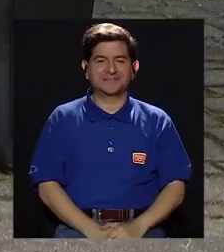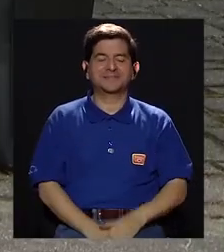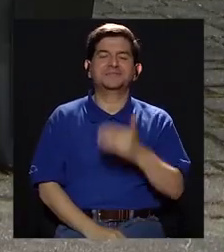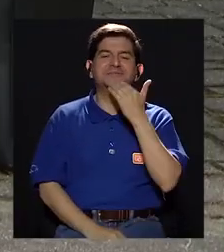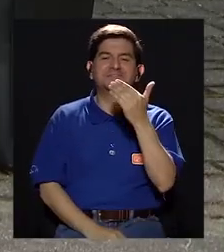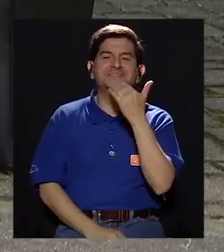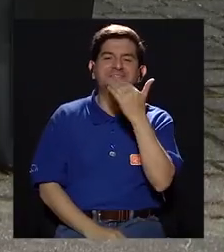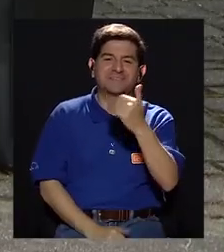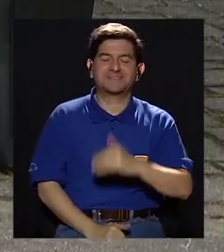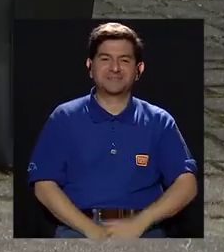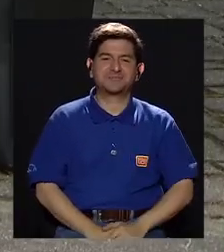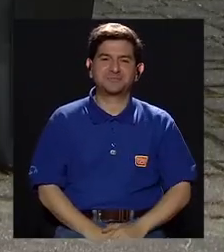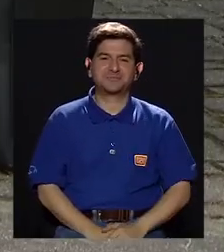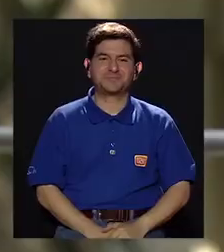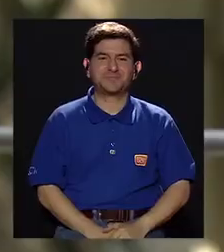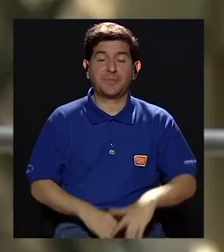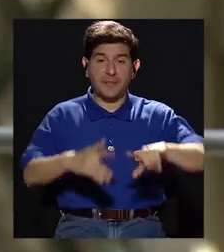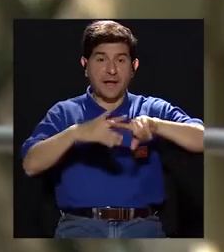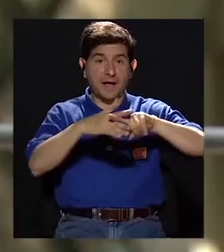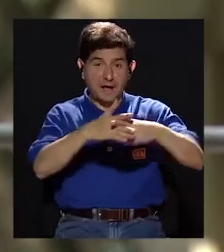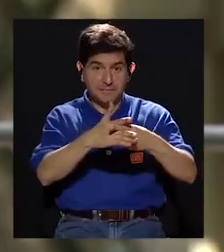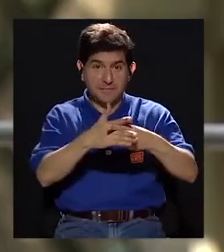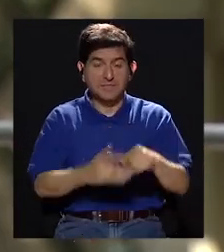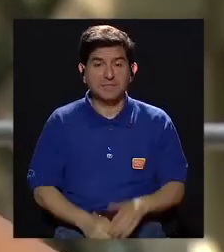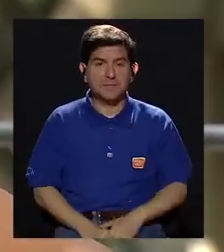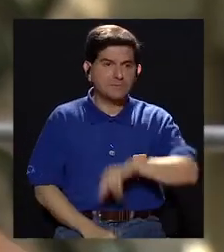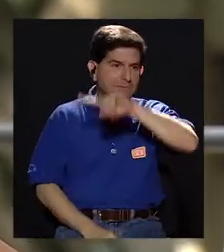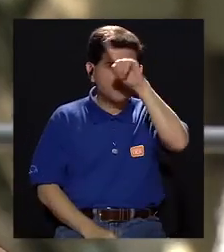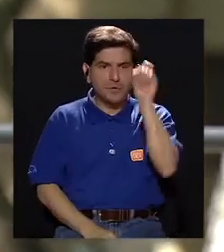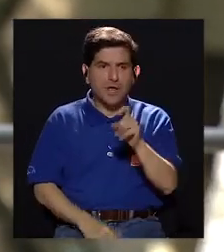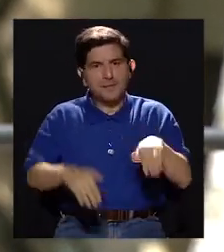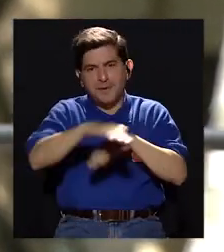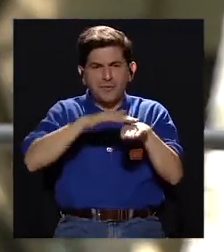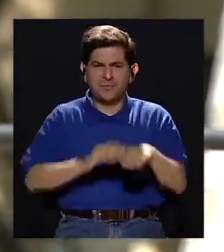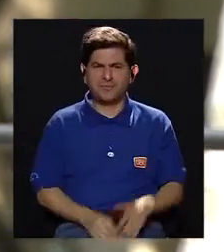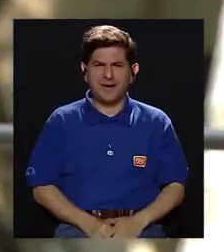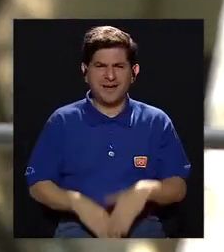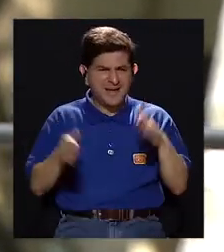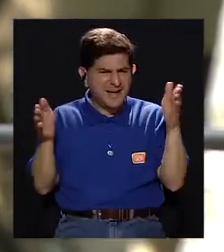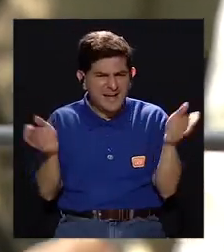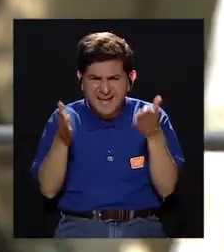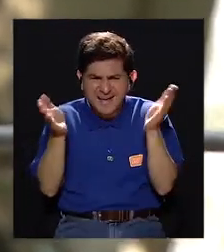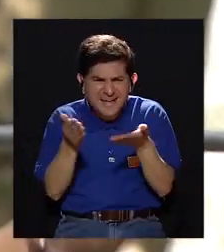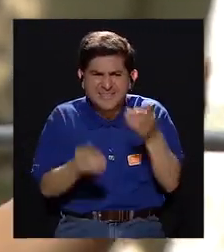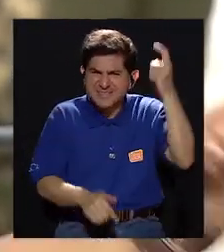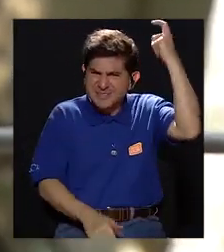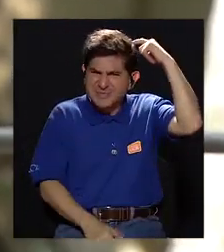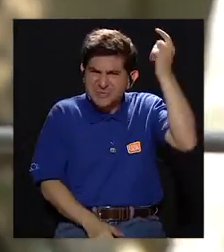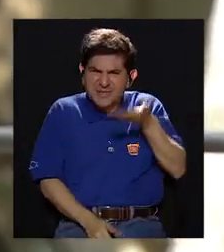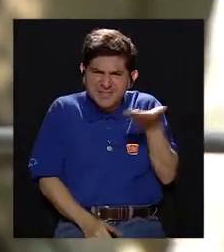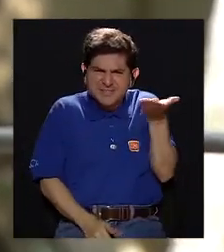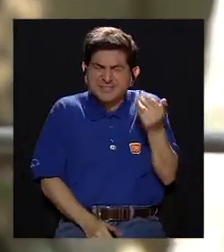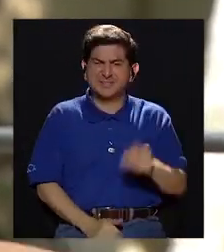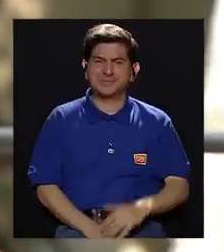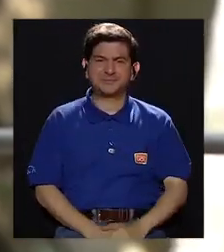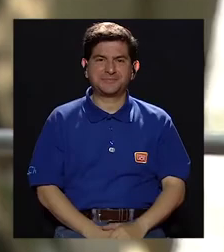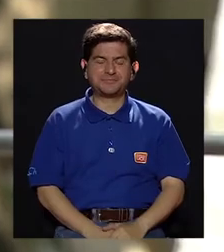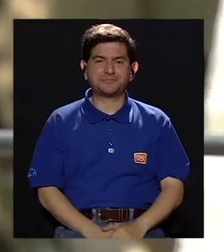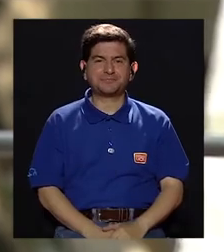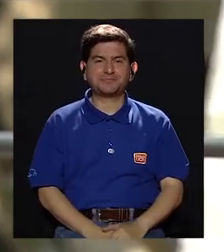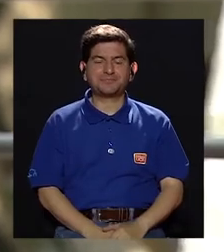a ambas. Muchas gracias. Y bueno, empecemos con la pregunta más básica, ¿qué es la estimulación